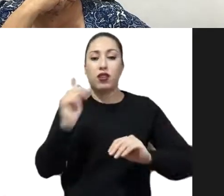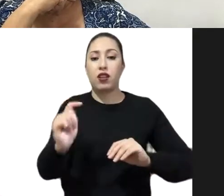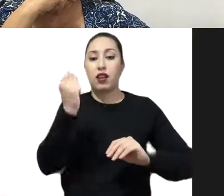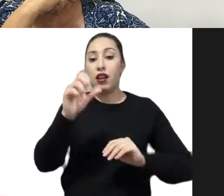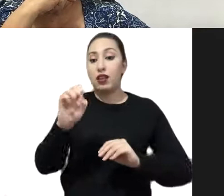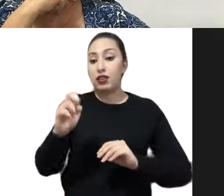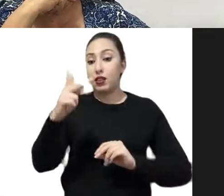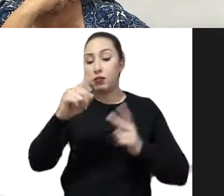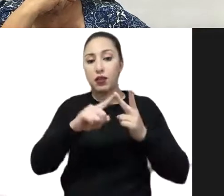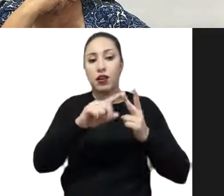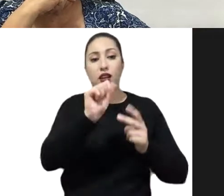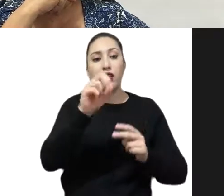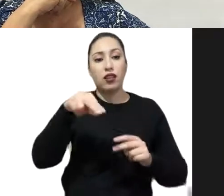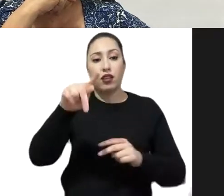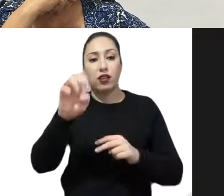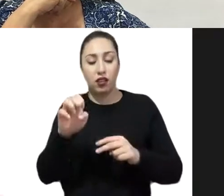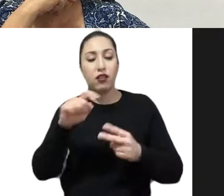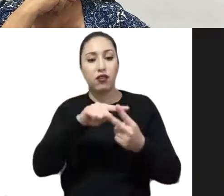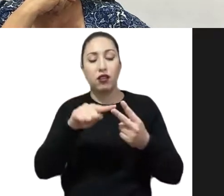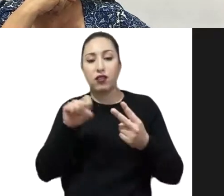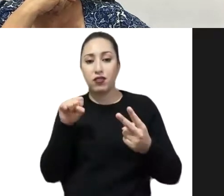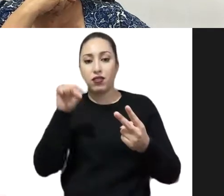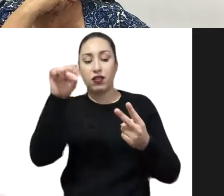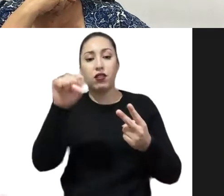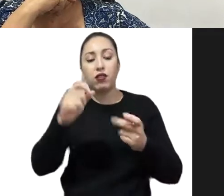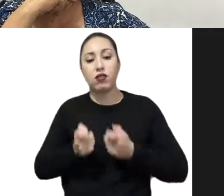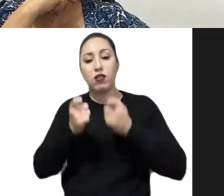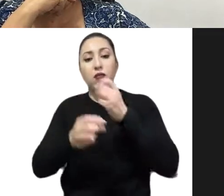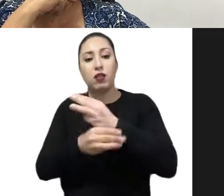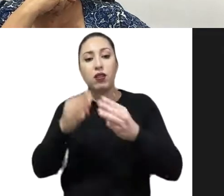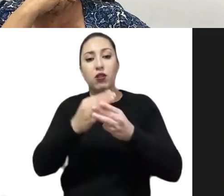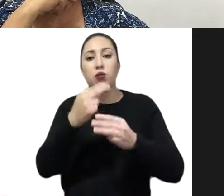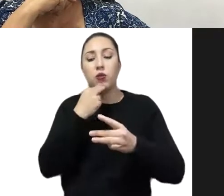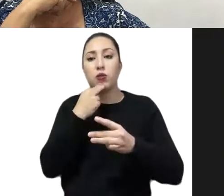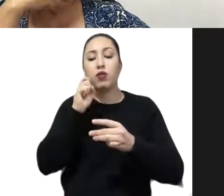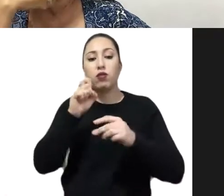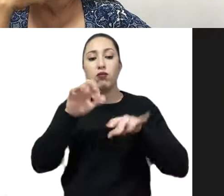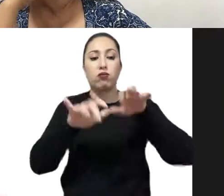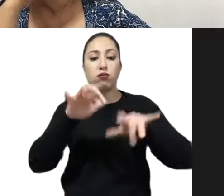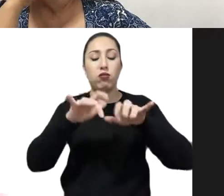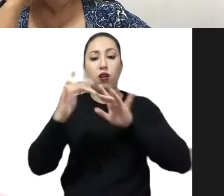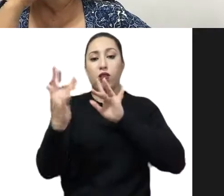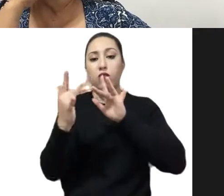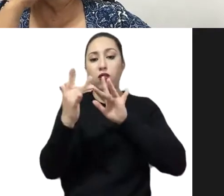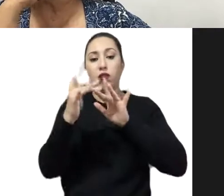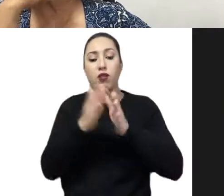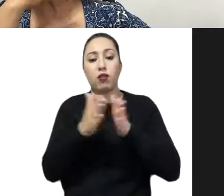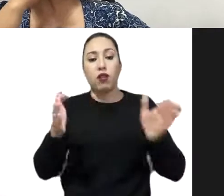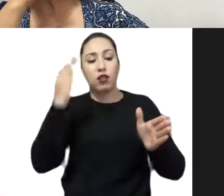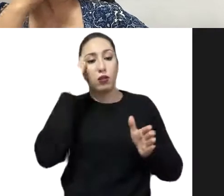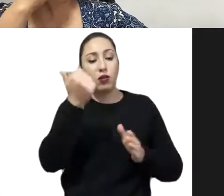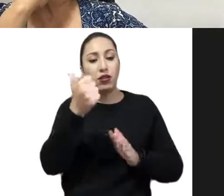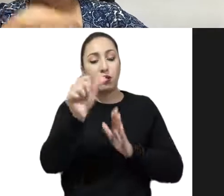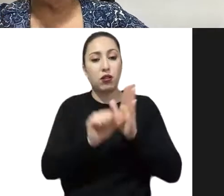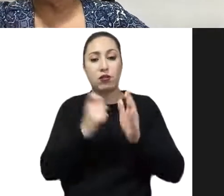Nacional de Trabajadores de la Educación otorgan un equipo de cómputo con servicio de conectividad a internet, por lo menos por 6 meses en propiedad y sin costo